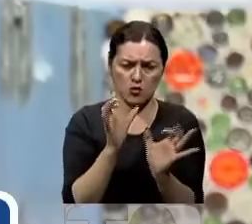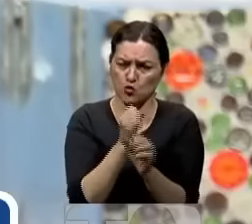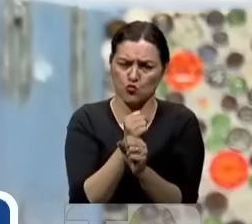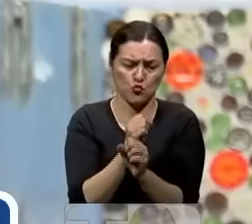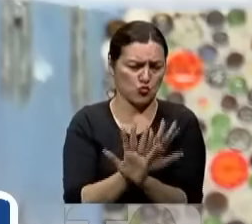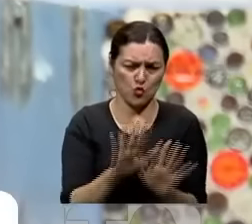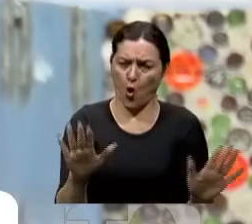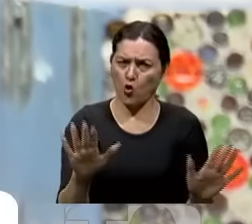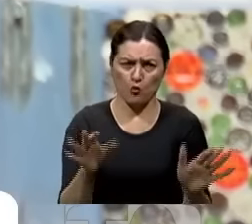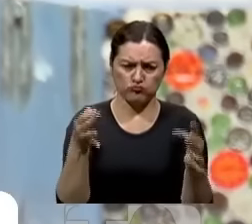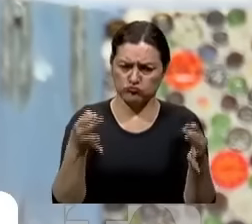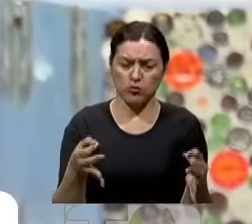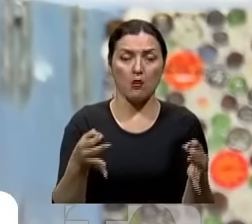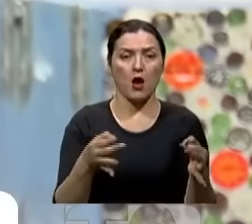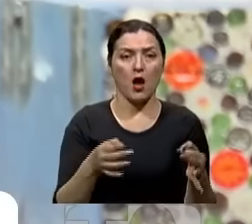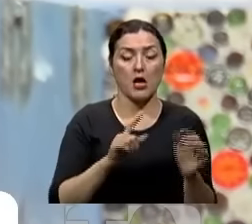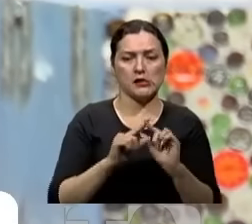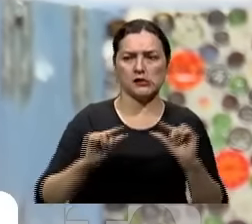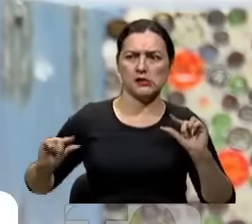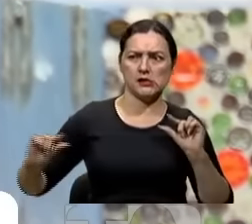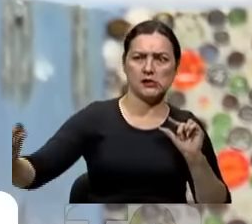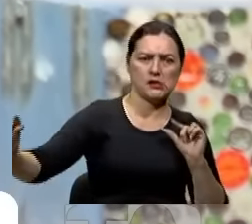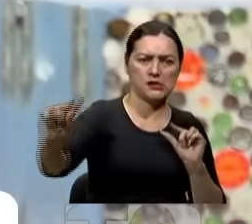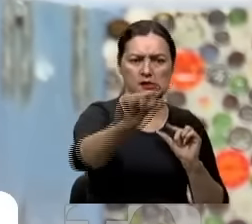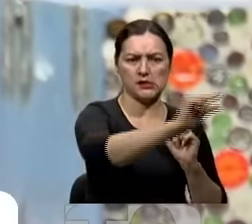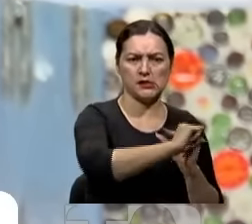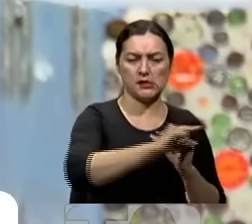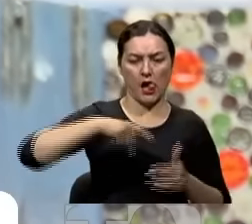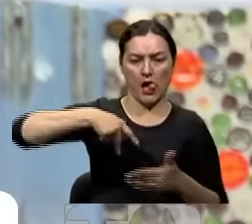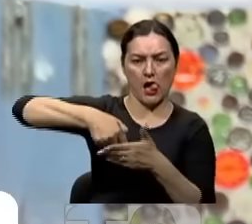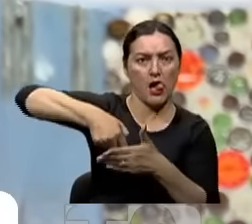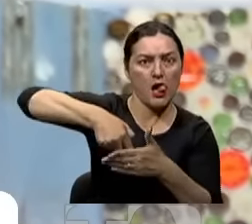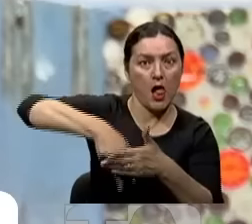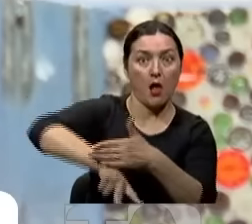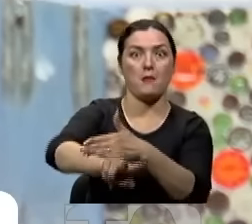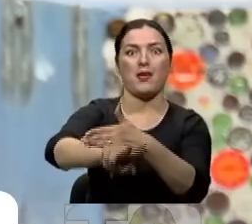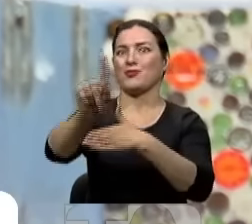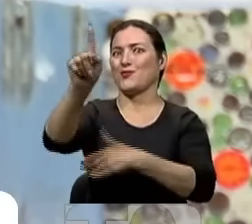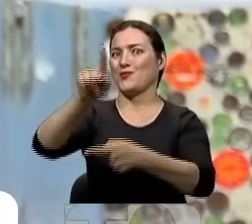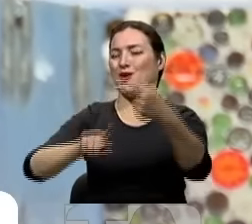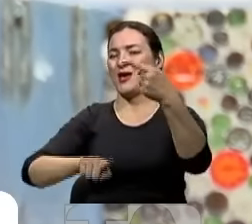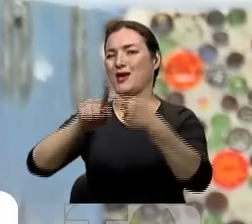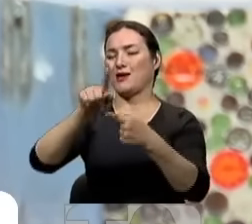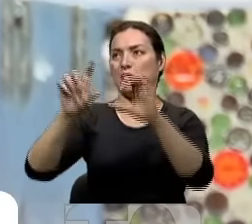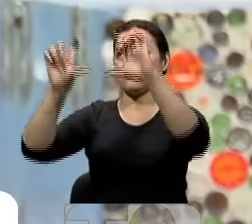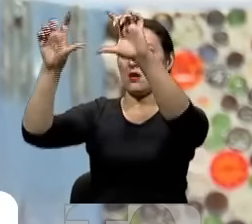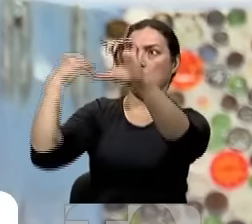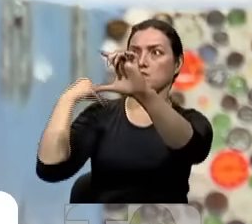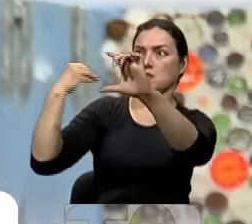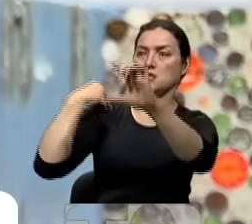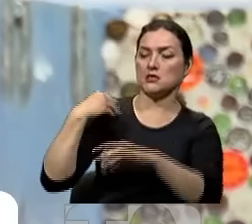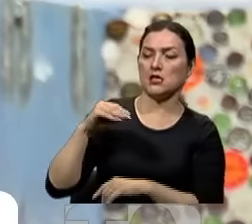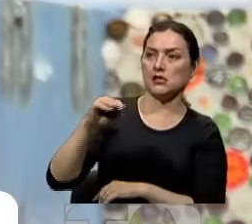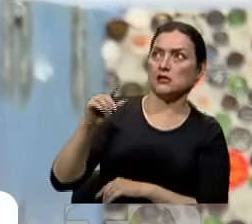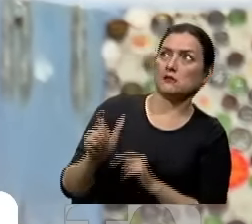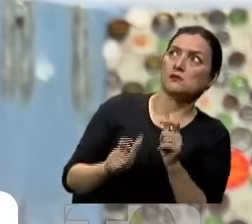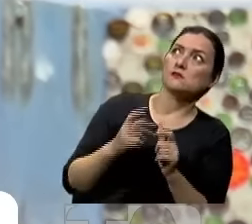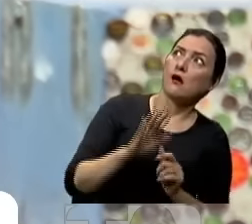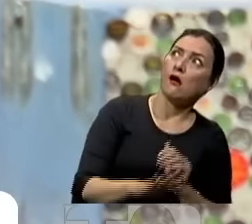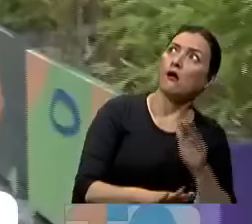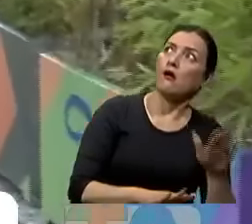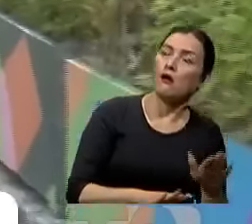seguridad. Está delimitada la zona, tenemos bien colocada señalización, se hace el control de polvo para evitar justamente el menor